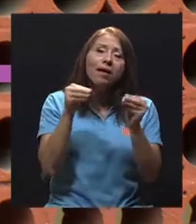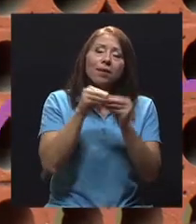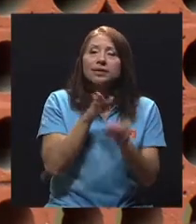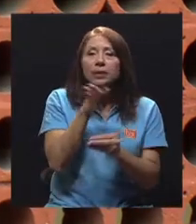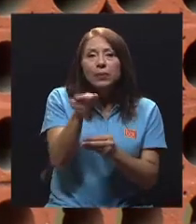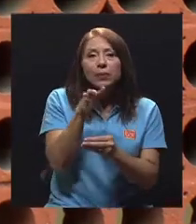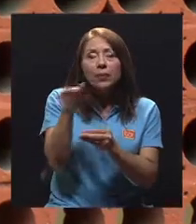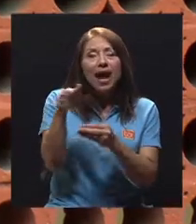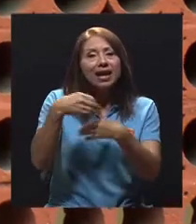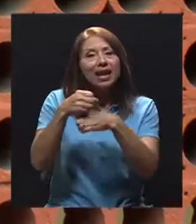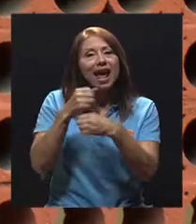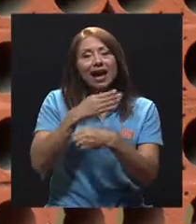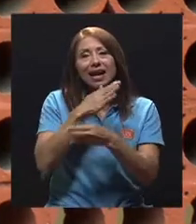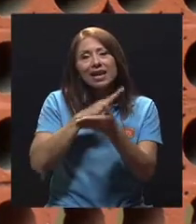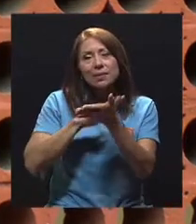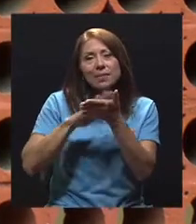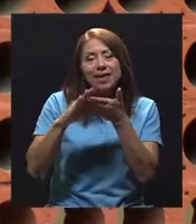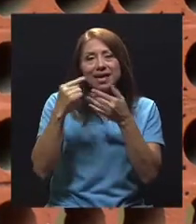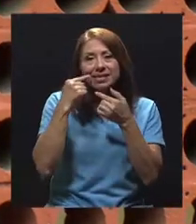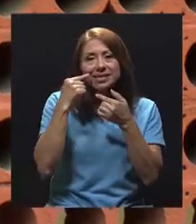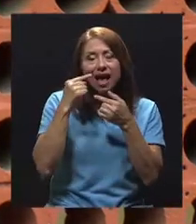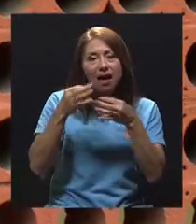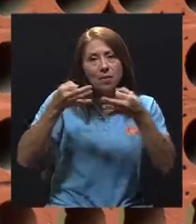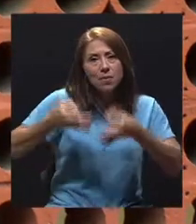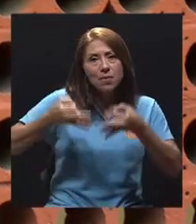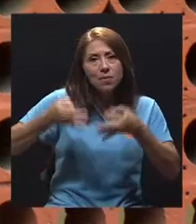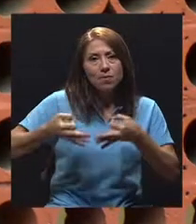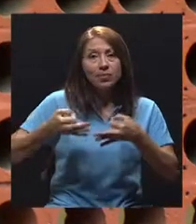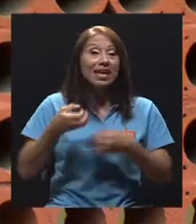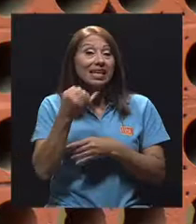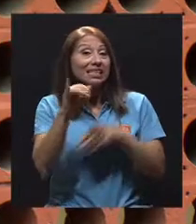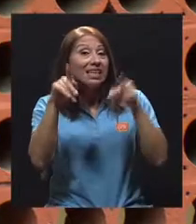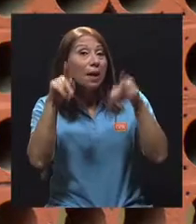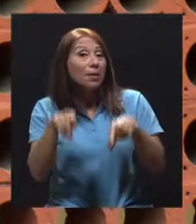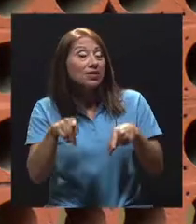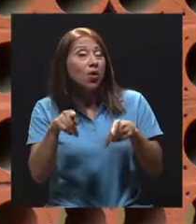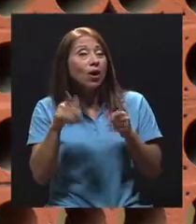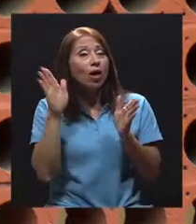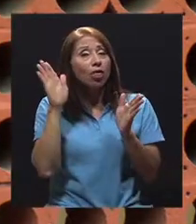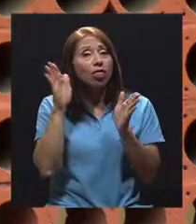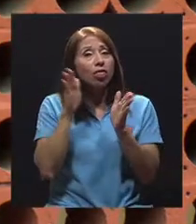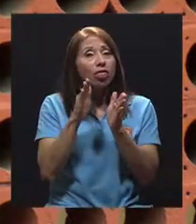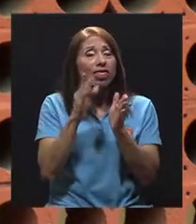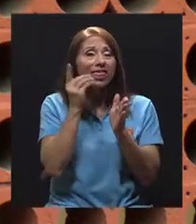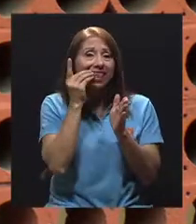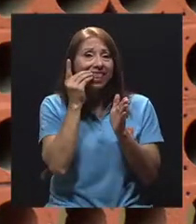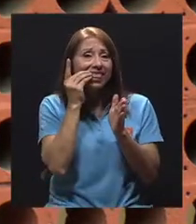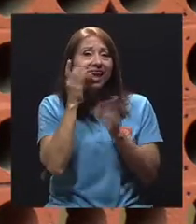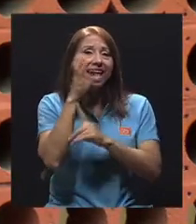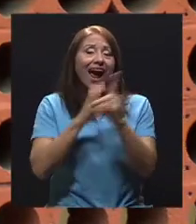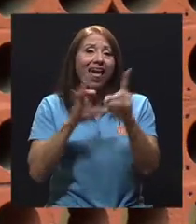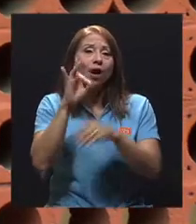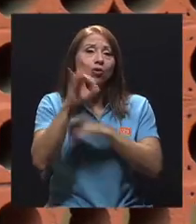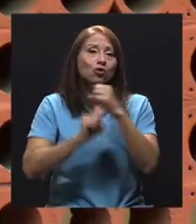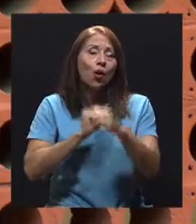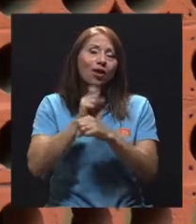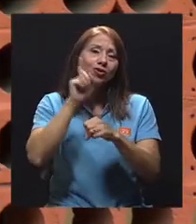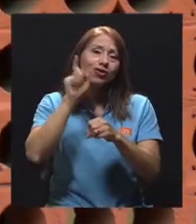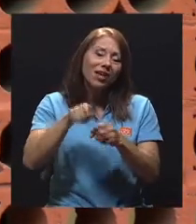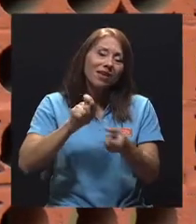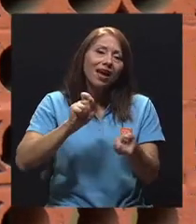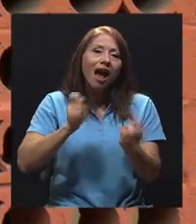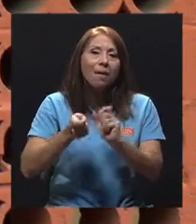limpiezas. Y si es ya un desgaste del diente, pues va a tener un periodo de cada 8 años, vas a tener que estar cambiando las